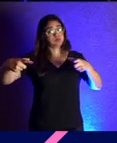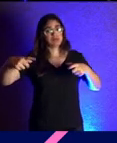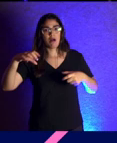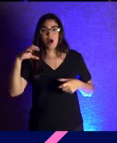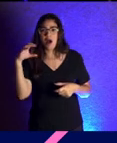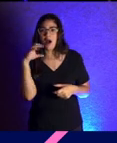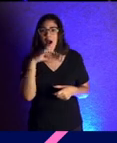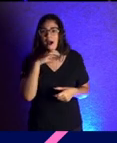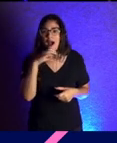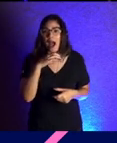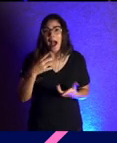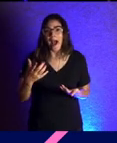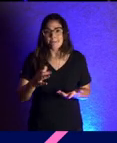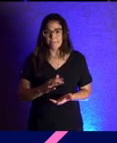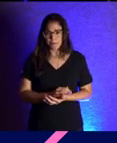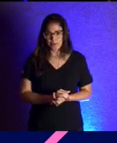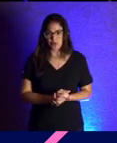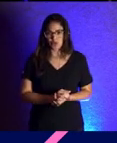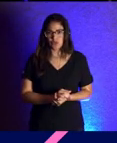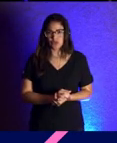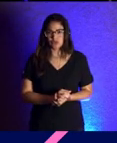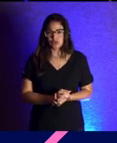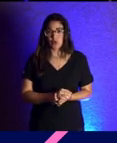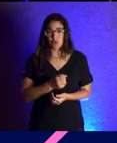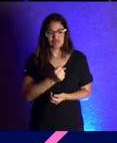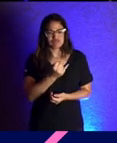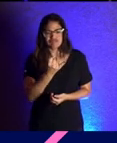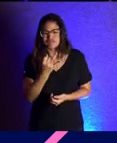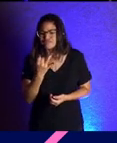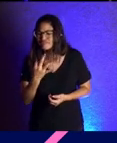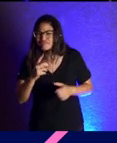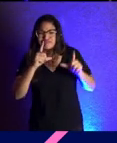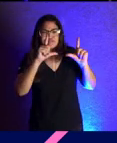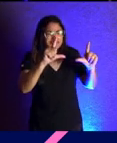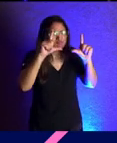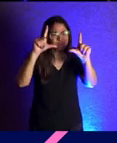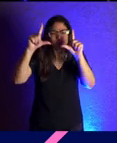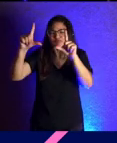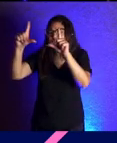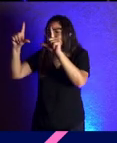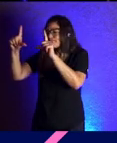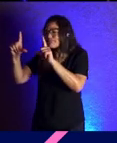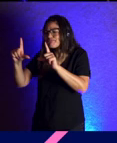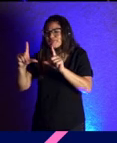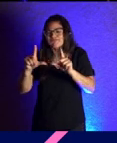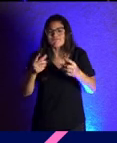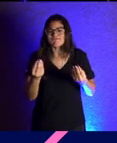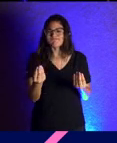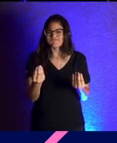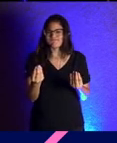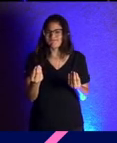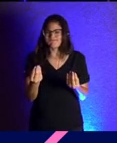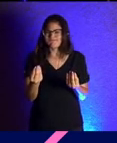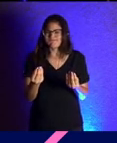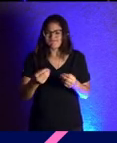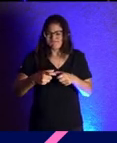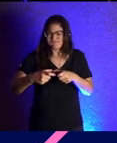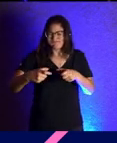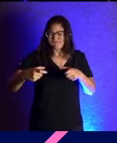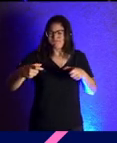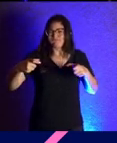con una cantidad de imágenes que claramente no puede con esas imágenes ya tener un